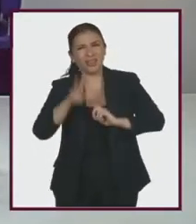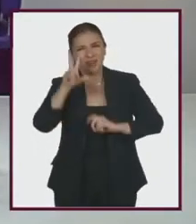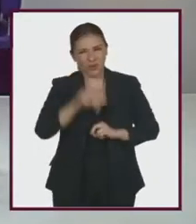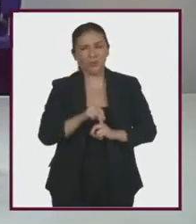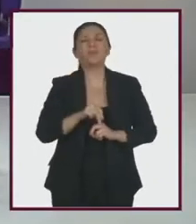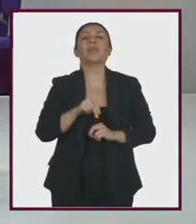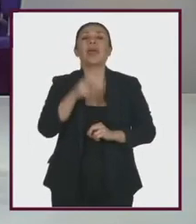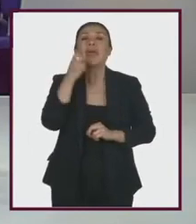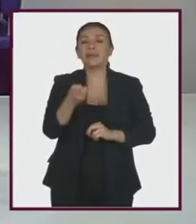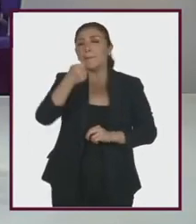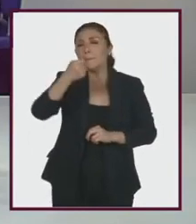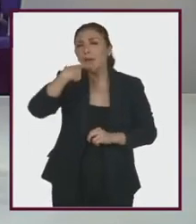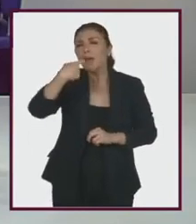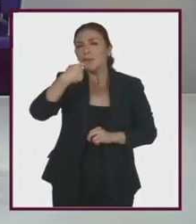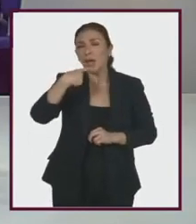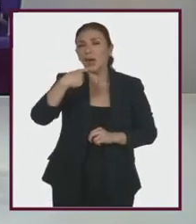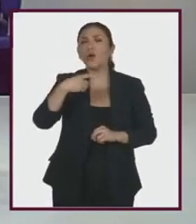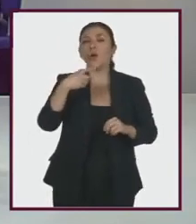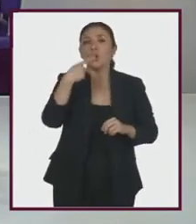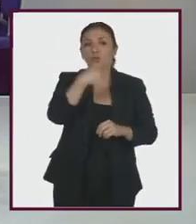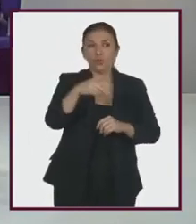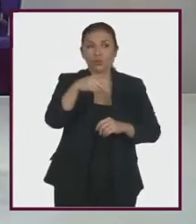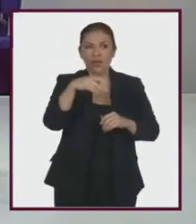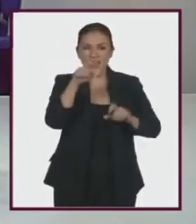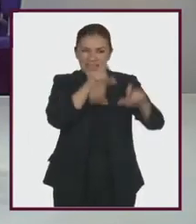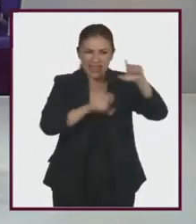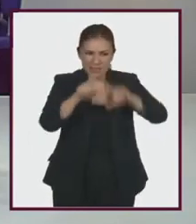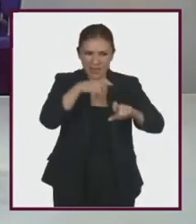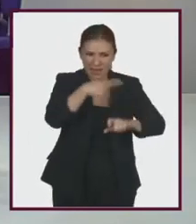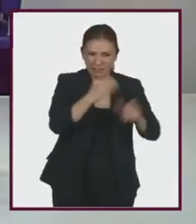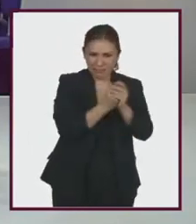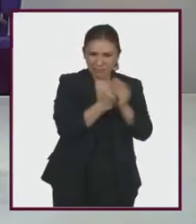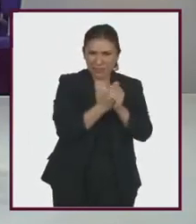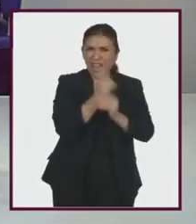antidepresivos desde su función química son considerados drogas?